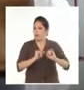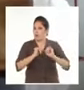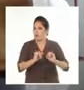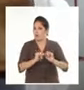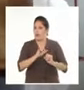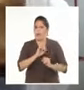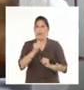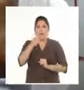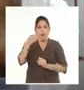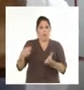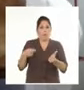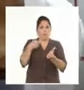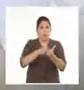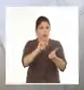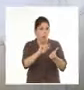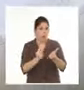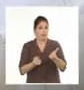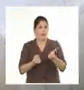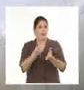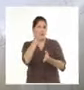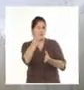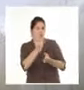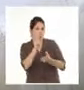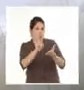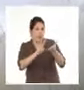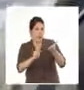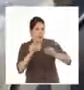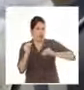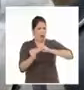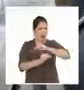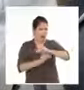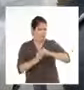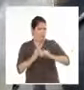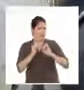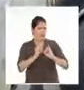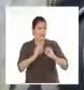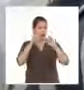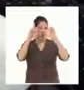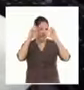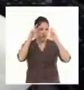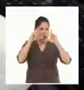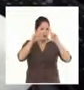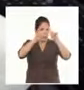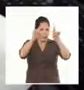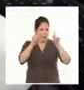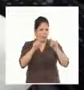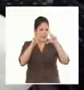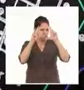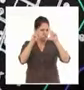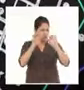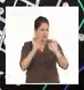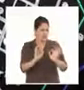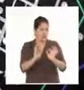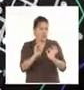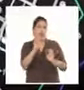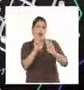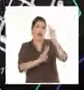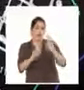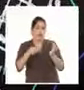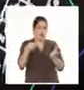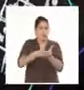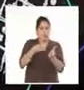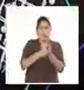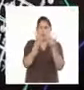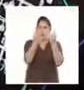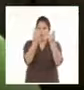montos de pago, números de lecturas a modificar, fotos de los metocontadores, acuerdos de pago, cantidad de